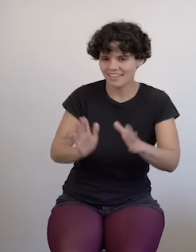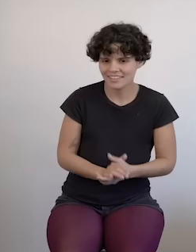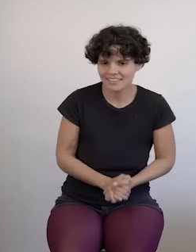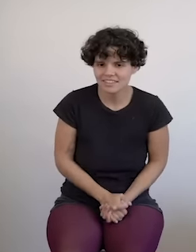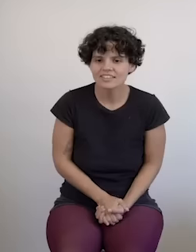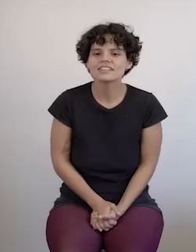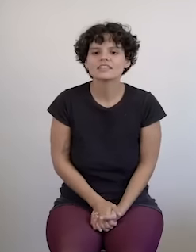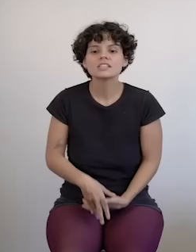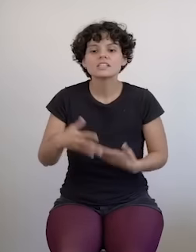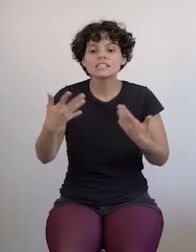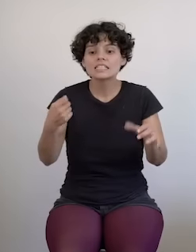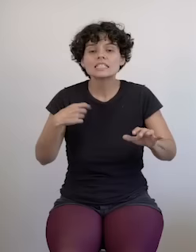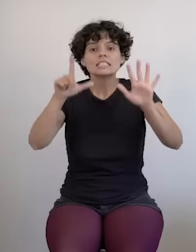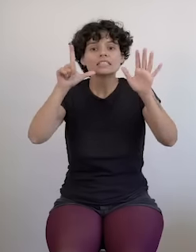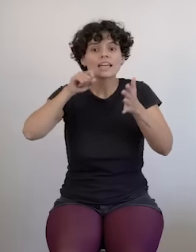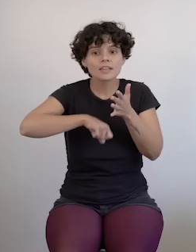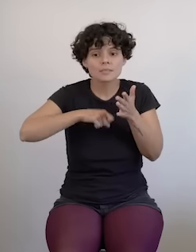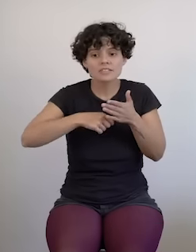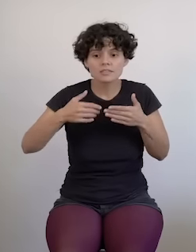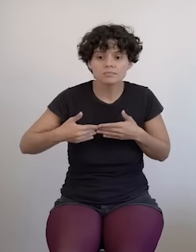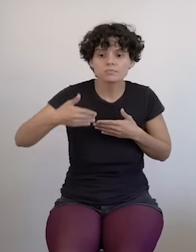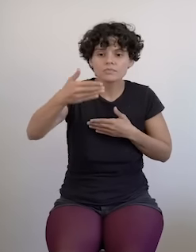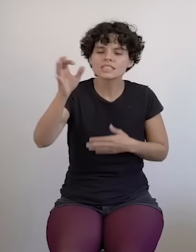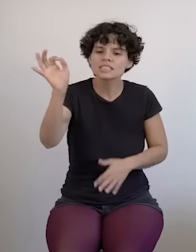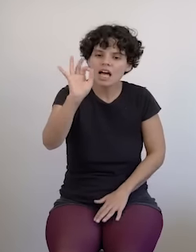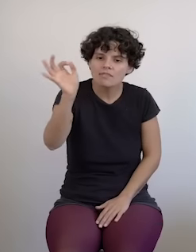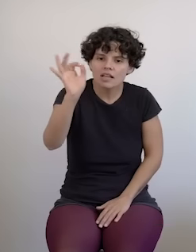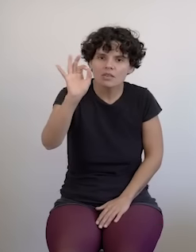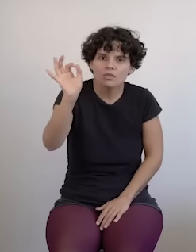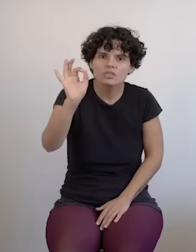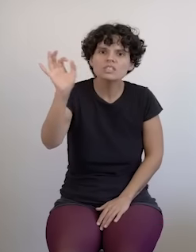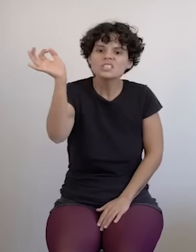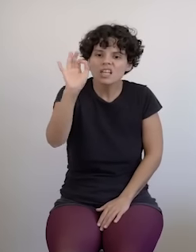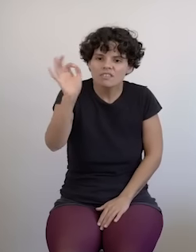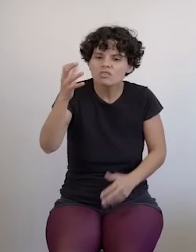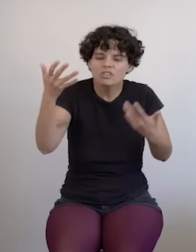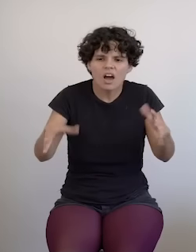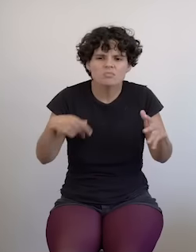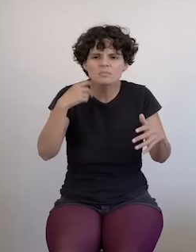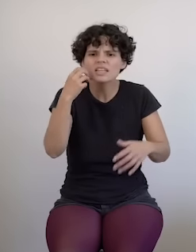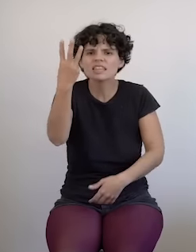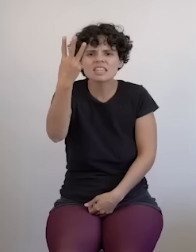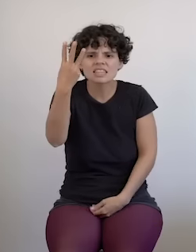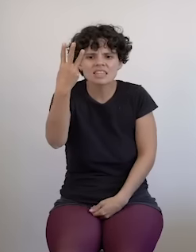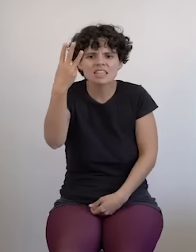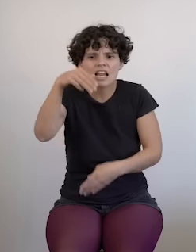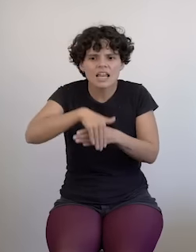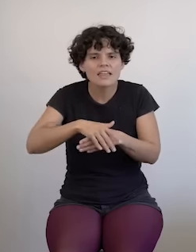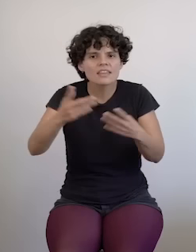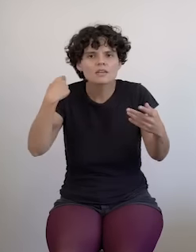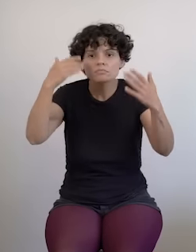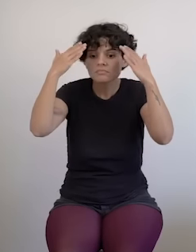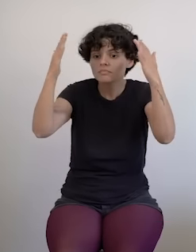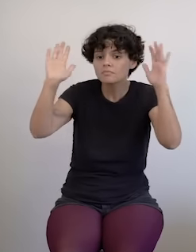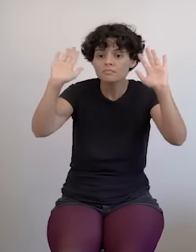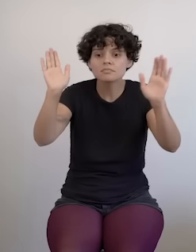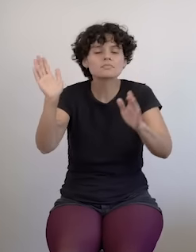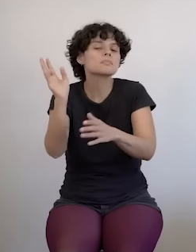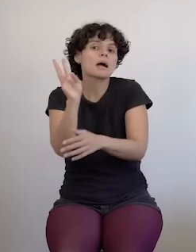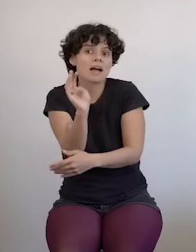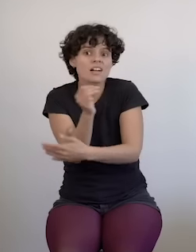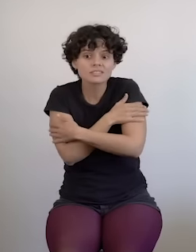Pum. Ya, no, ahí, no. Compro los 7 meses, salgo un día sábado y caigo el mismo día sábado preso, hermano. Salgo a las 3 de la tarde, no es que